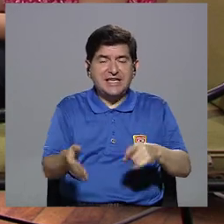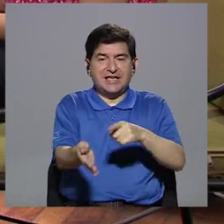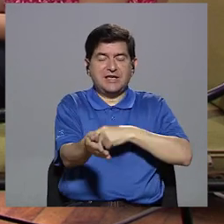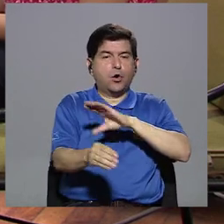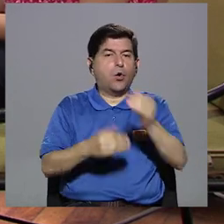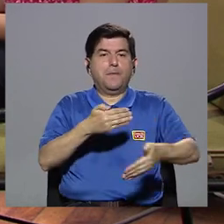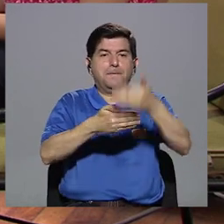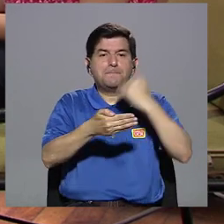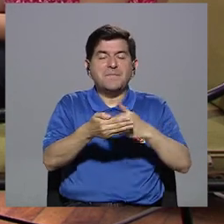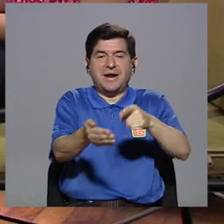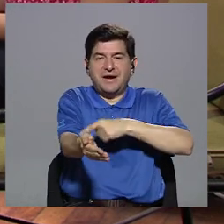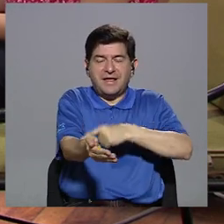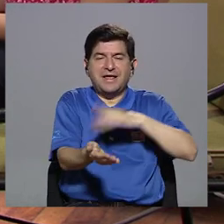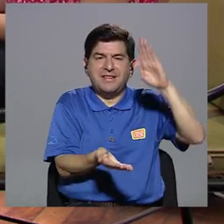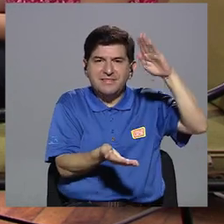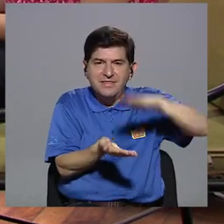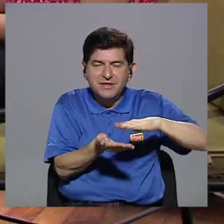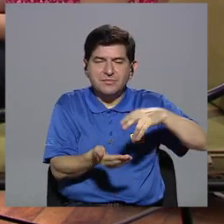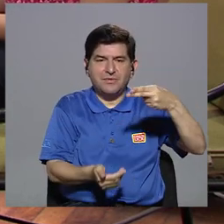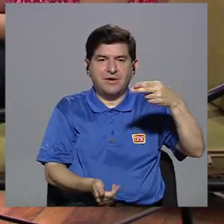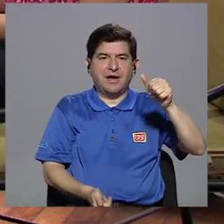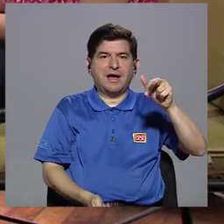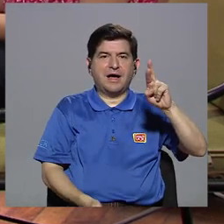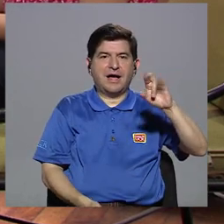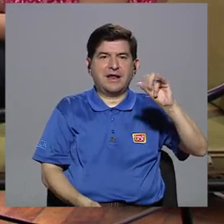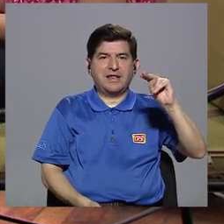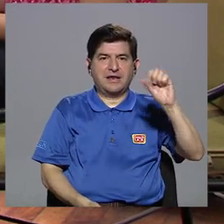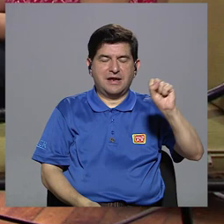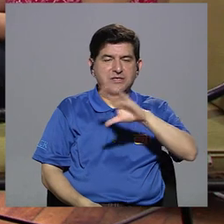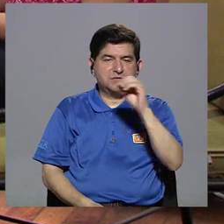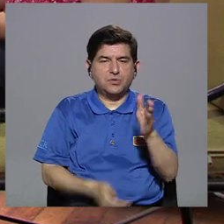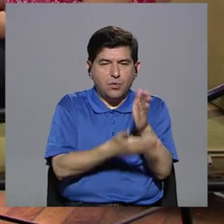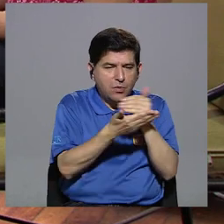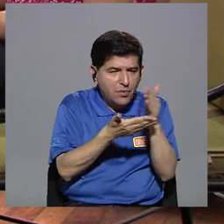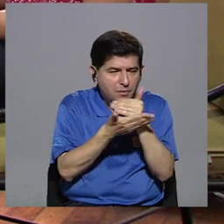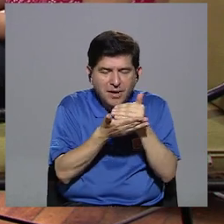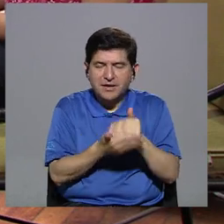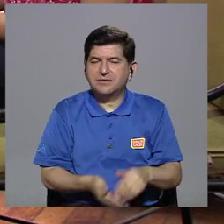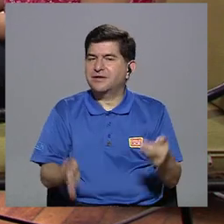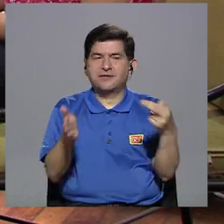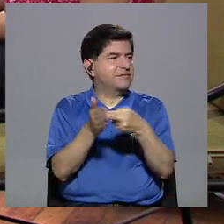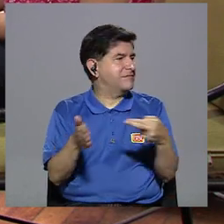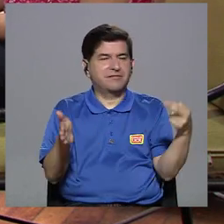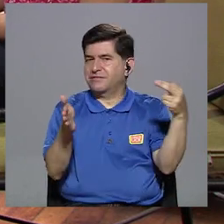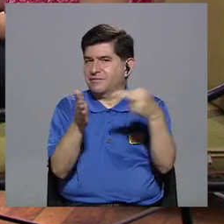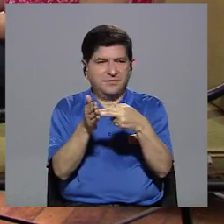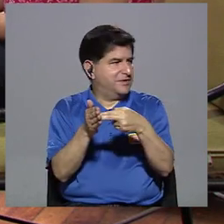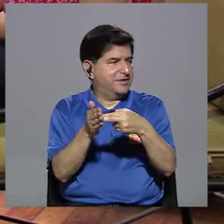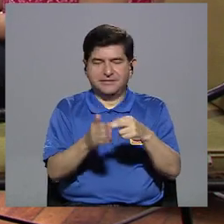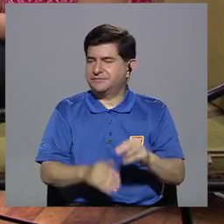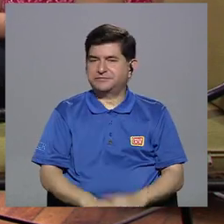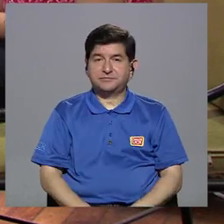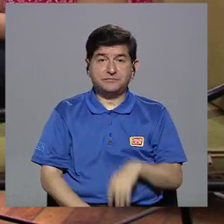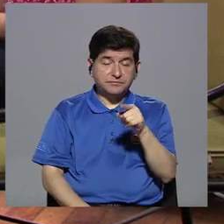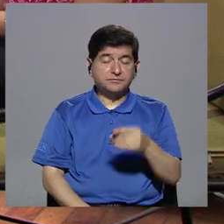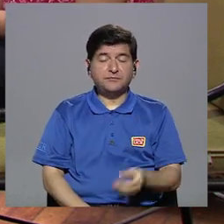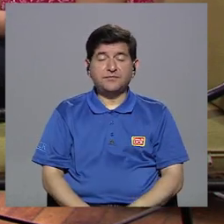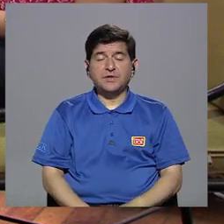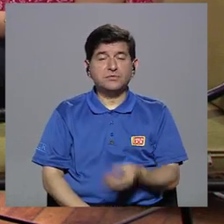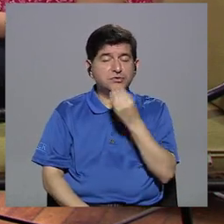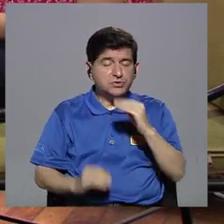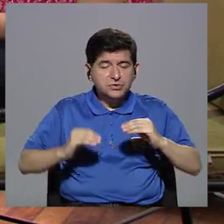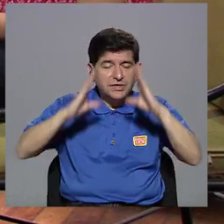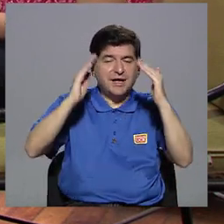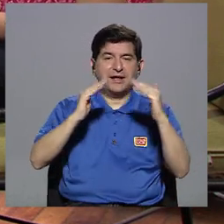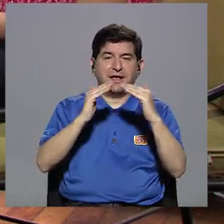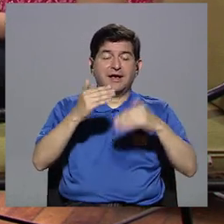del pre diabético reduzca harinas y reduzca porciones no repita si ustedes hay un